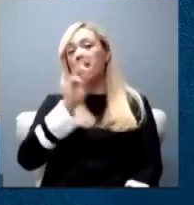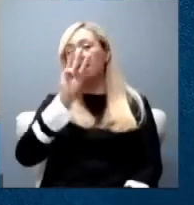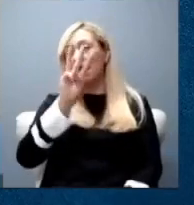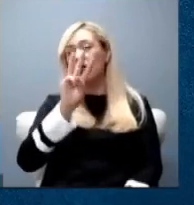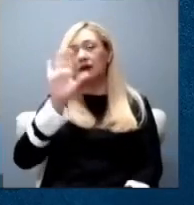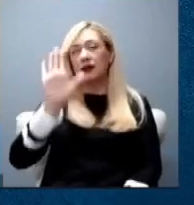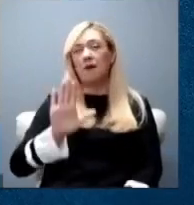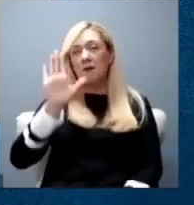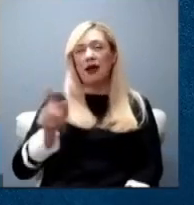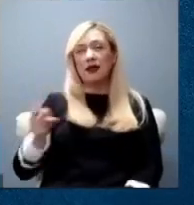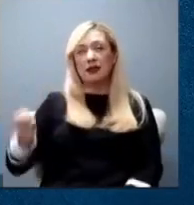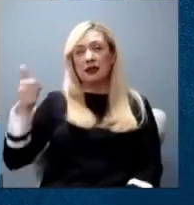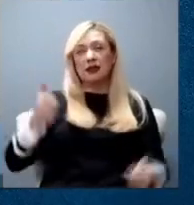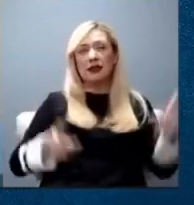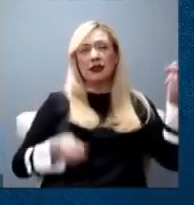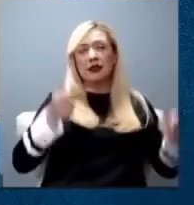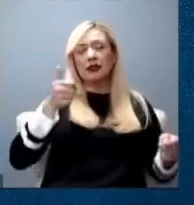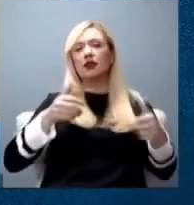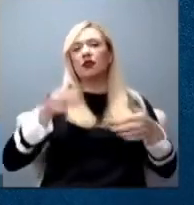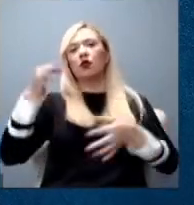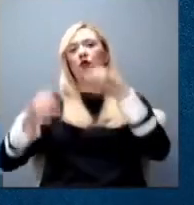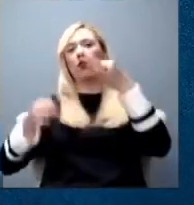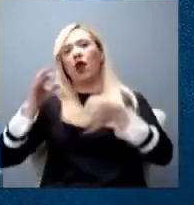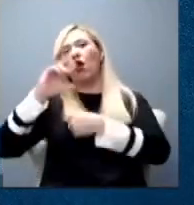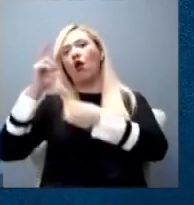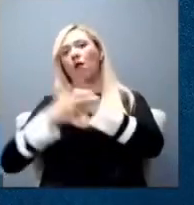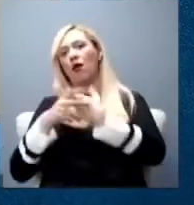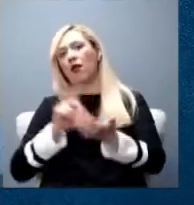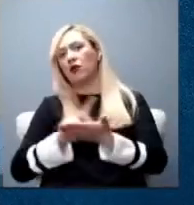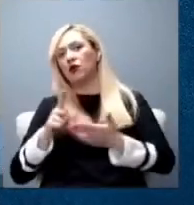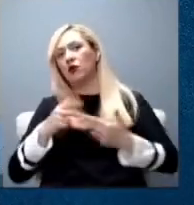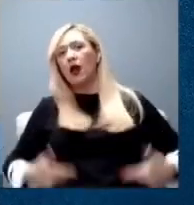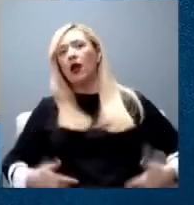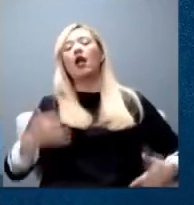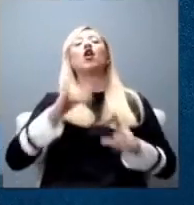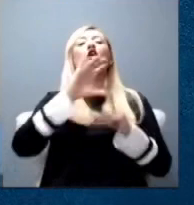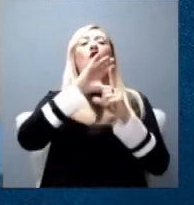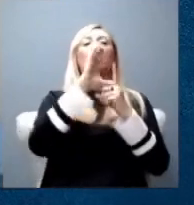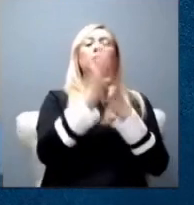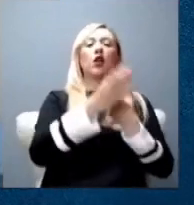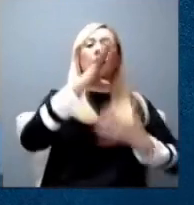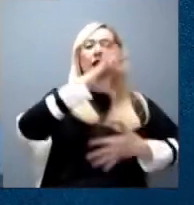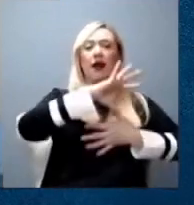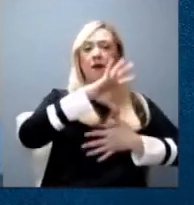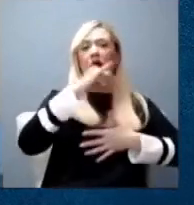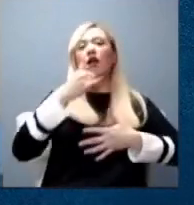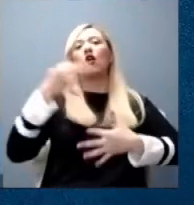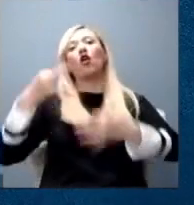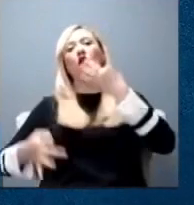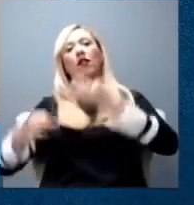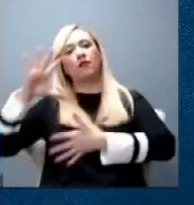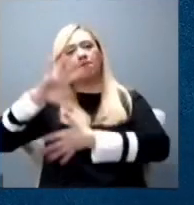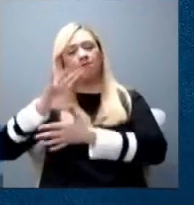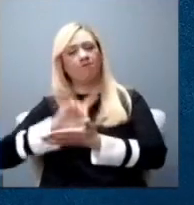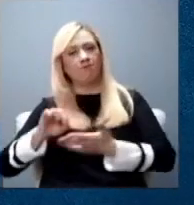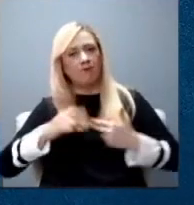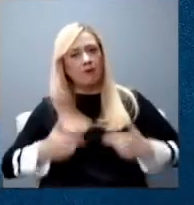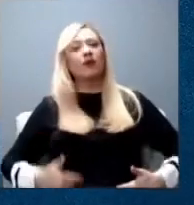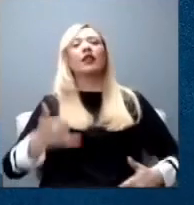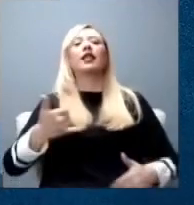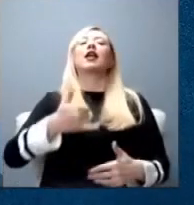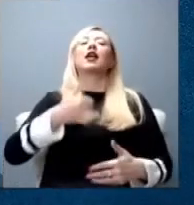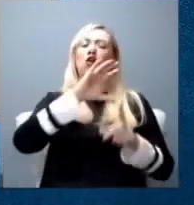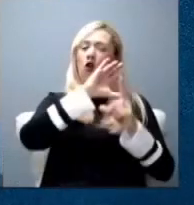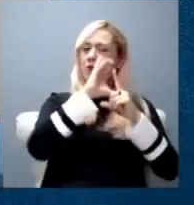podemos encontrar tanto en el Tribunal Europeo de Derechos Humanos, como en la Comisión Interamericana y Corte Interamericana de Derechos Humanos, como en la Comisión